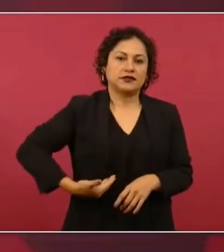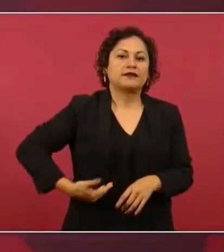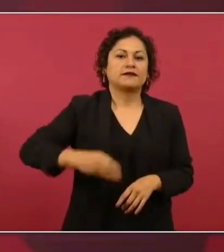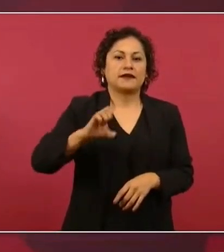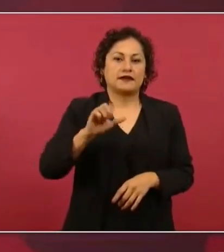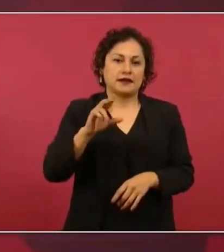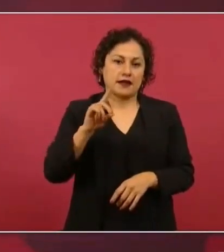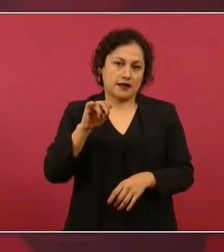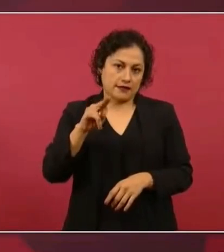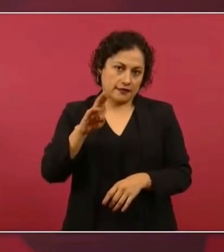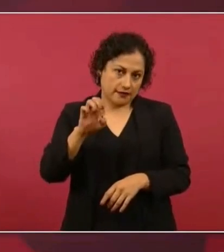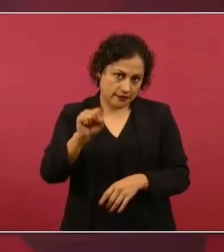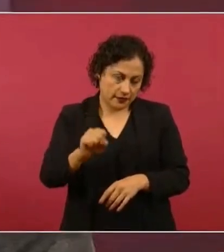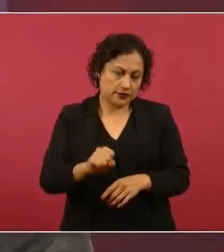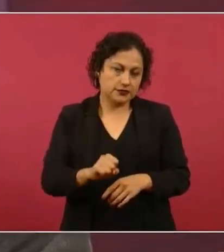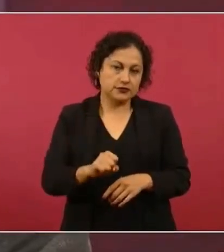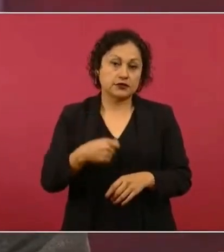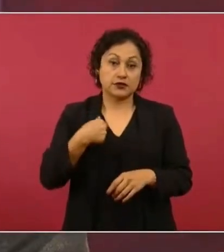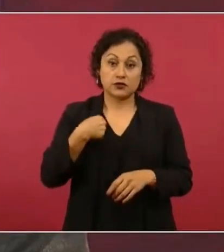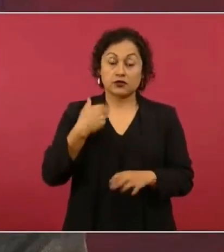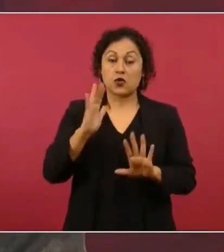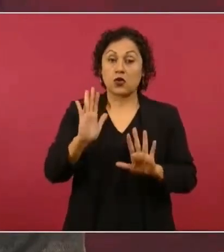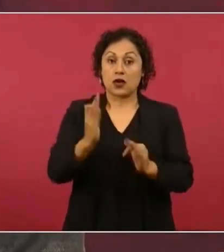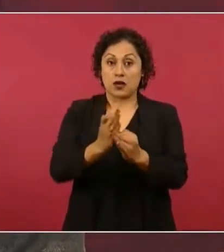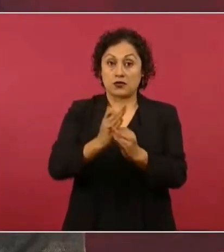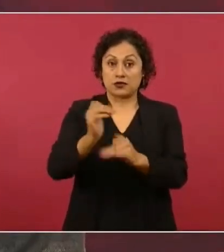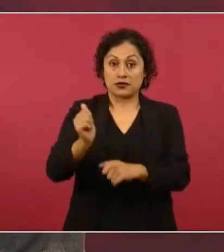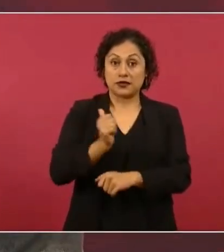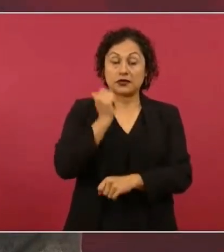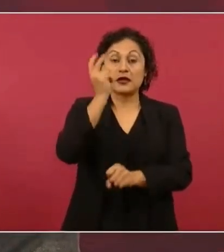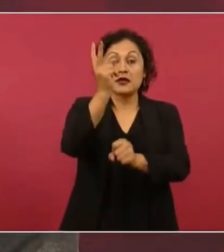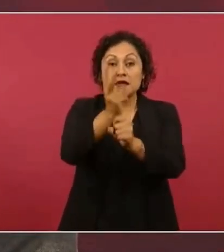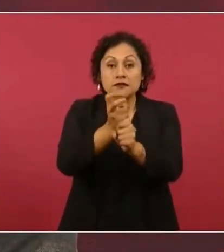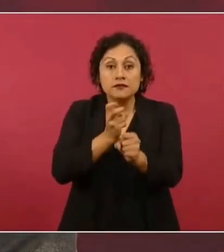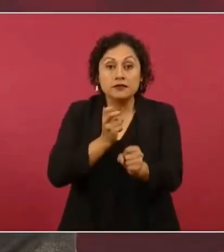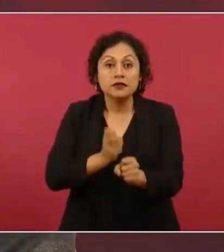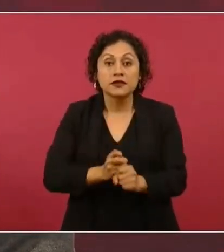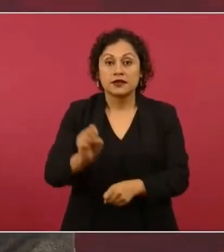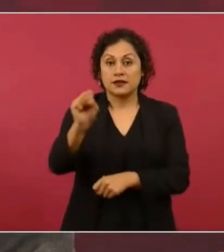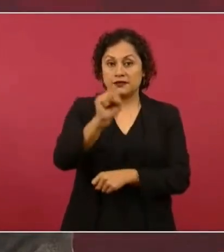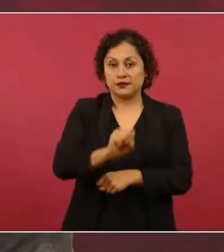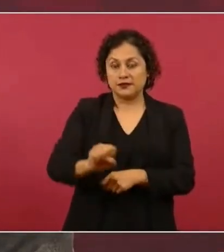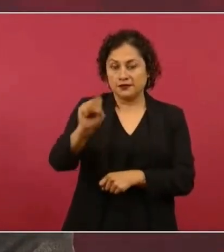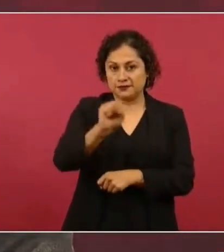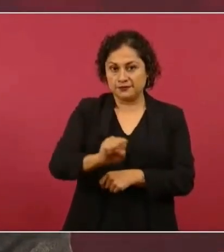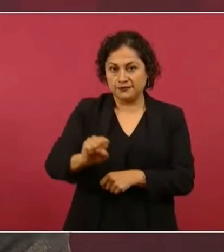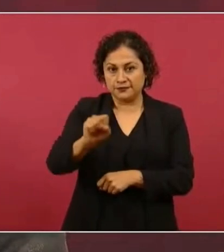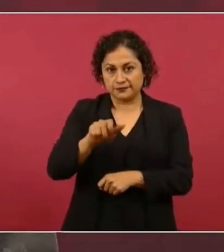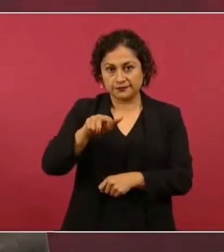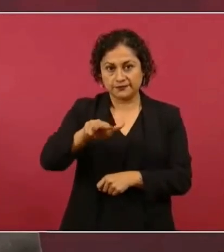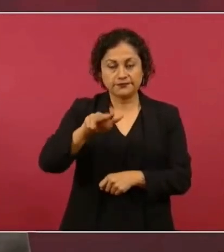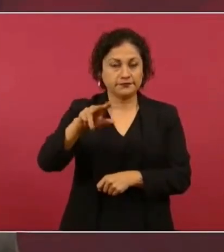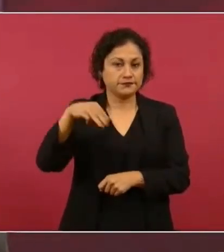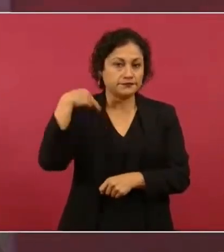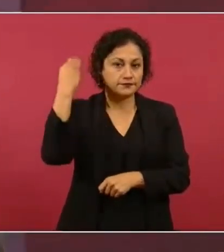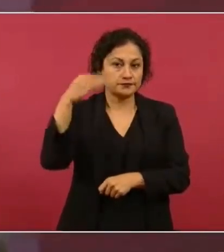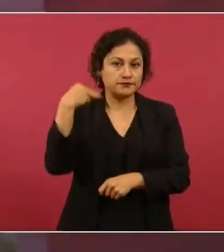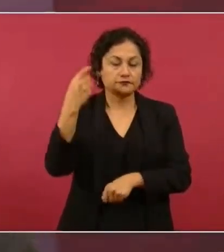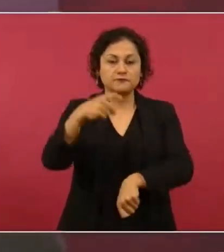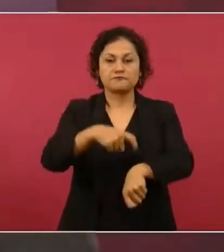porque el día 18 de marzo, sábado a las 5 de la tarde, en el Zócalo,